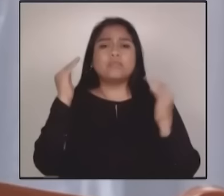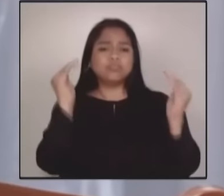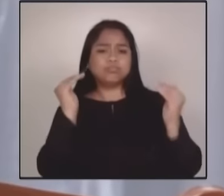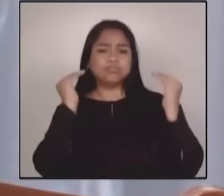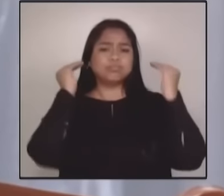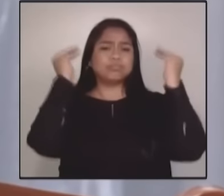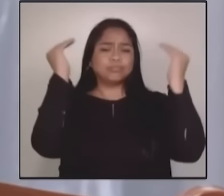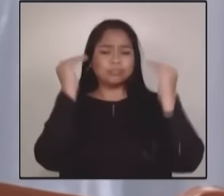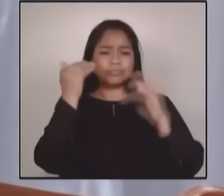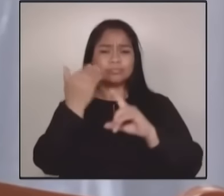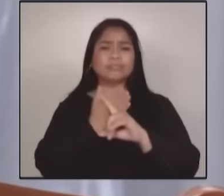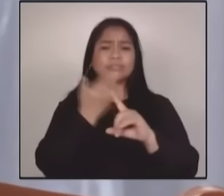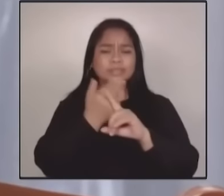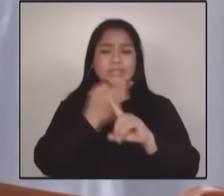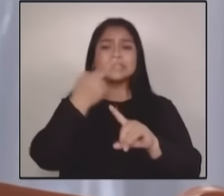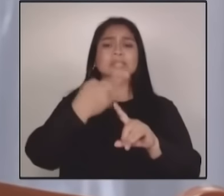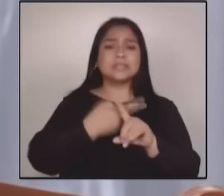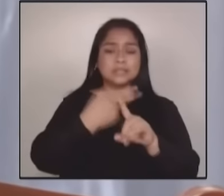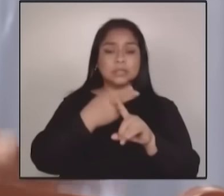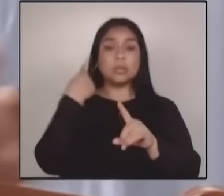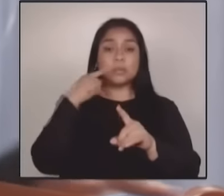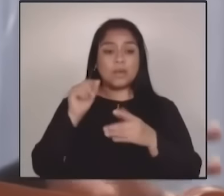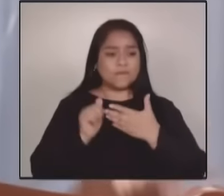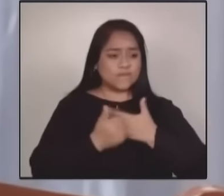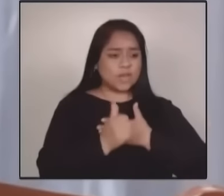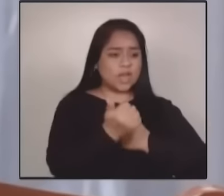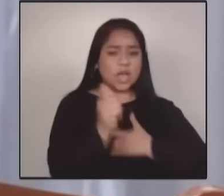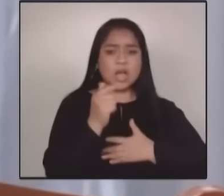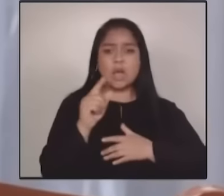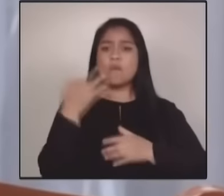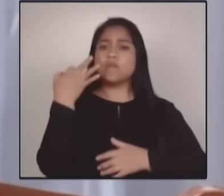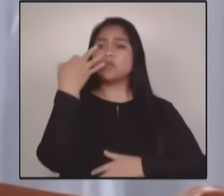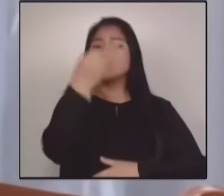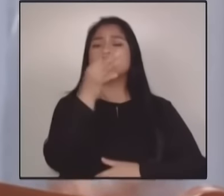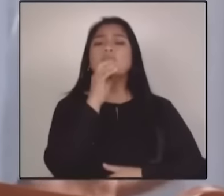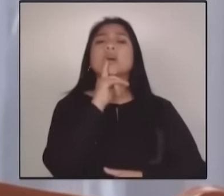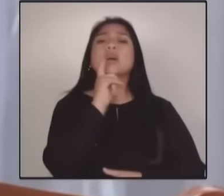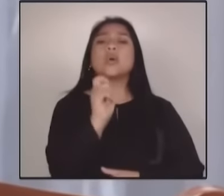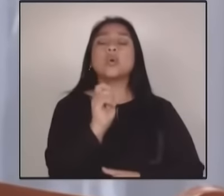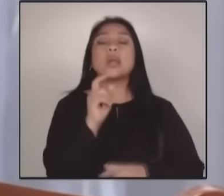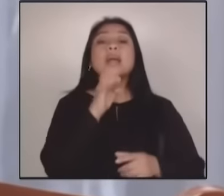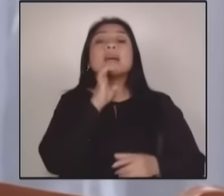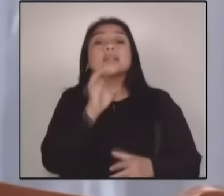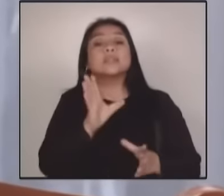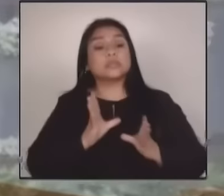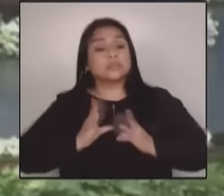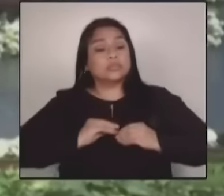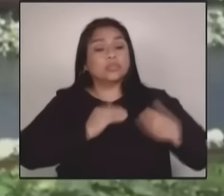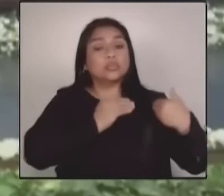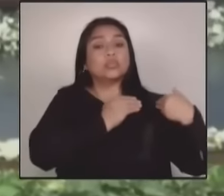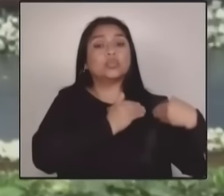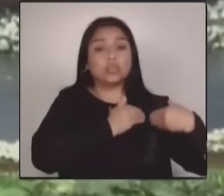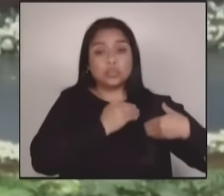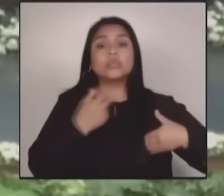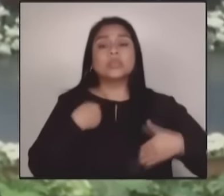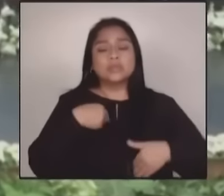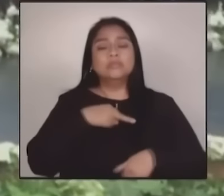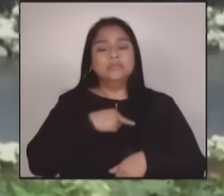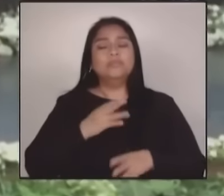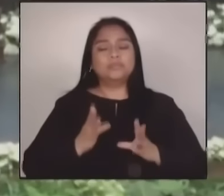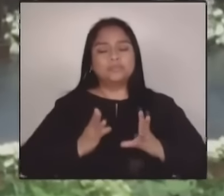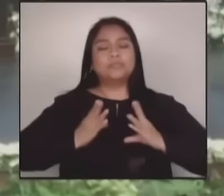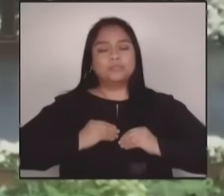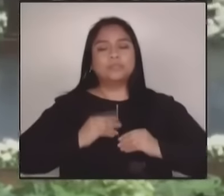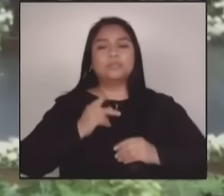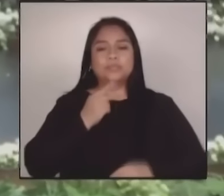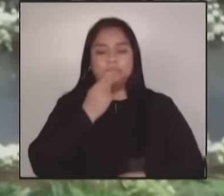desafíos y avanzar hacia un futuro más prometedor. Es un compromiso que asumimos con humildad